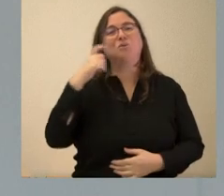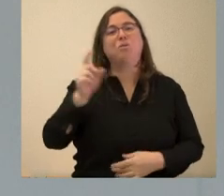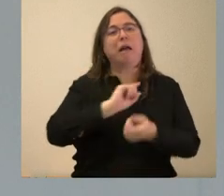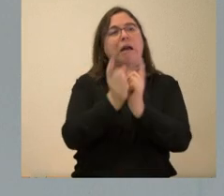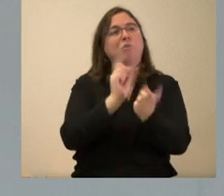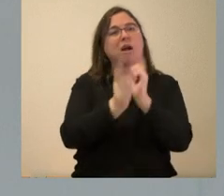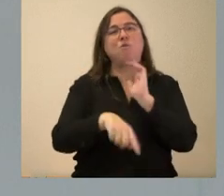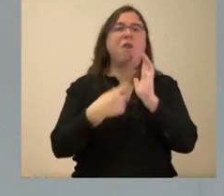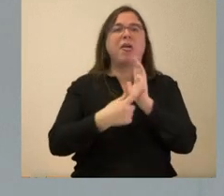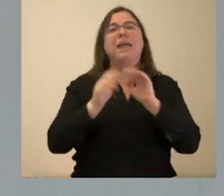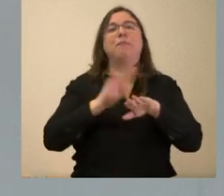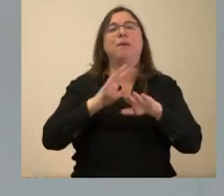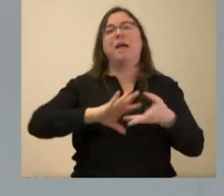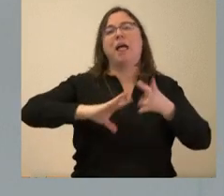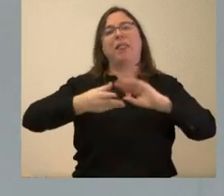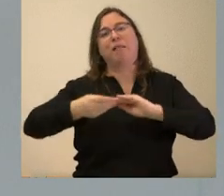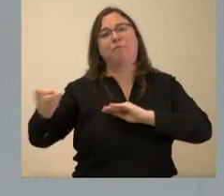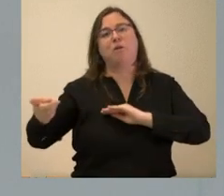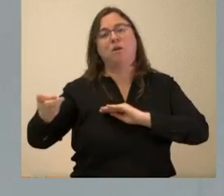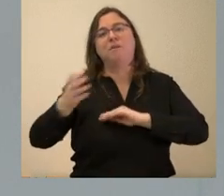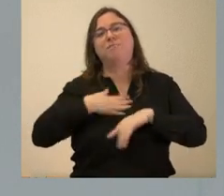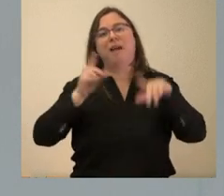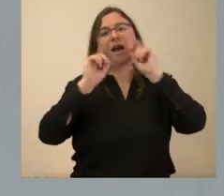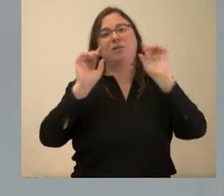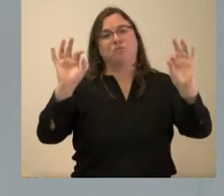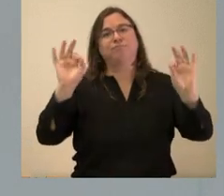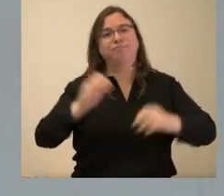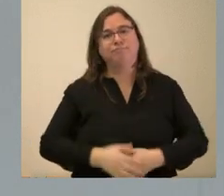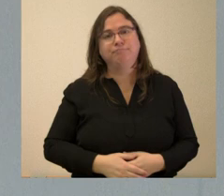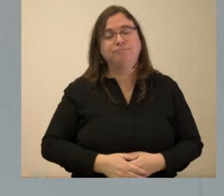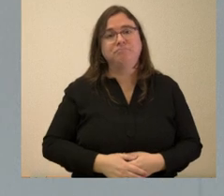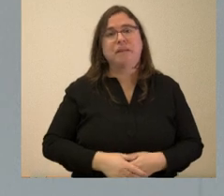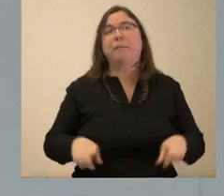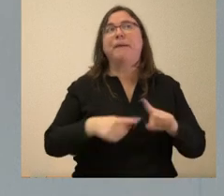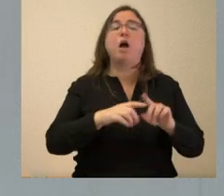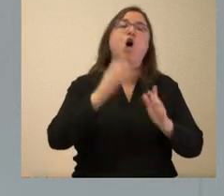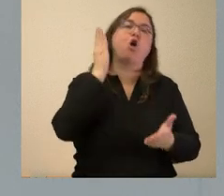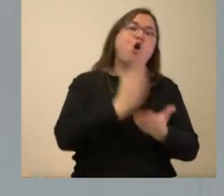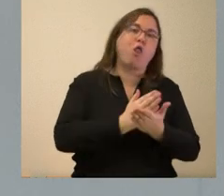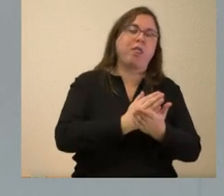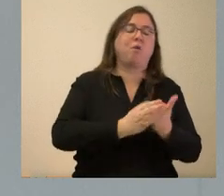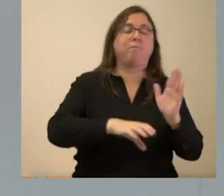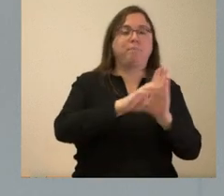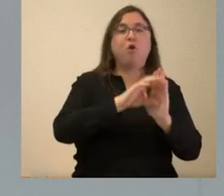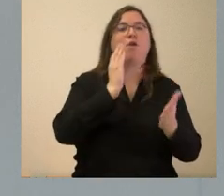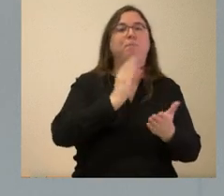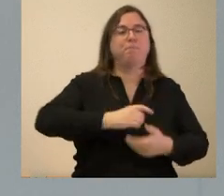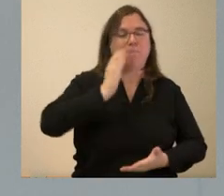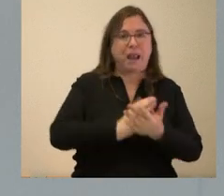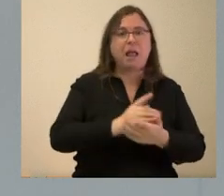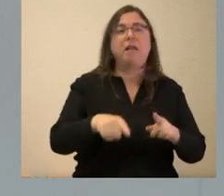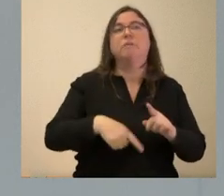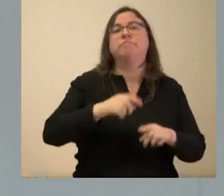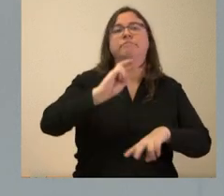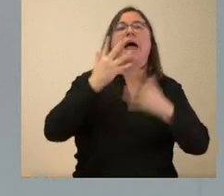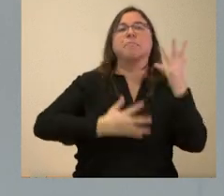cambiar la ley para adaptar la ley a casos concretos bien sea el código penal bien sea la norma de tramitación administrativa de